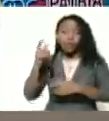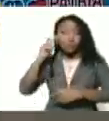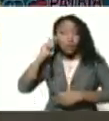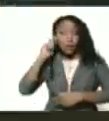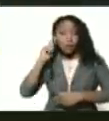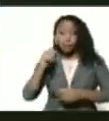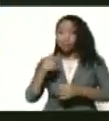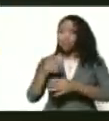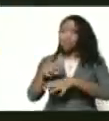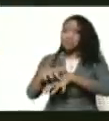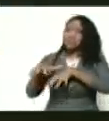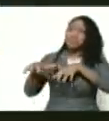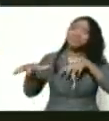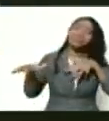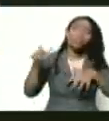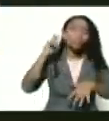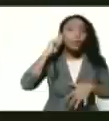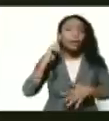este mujerero,